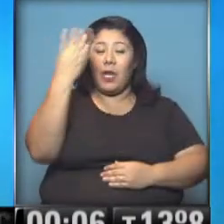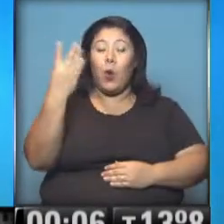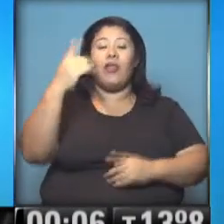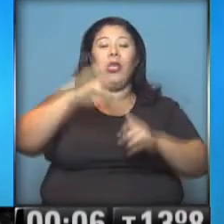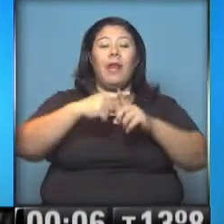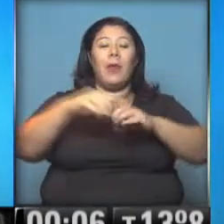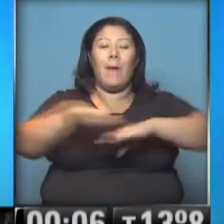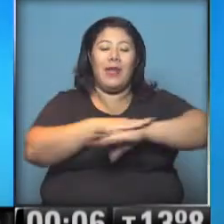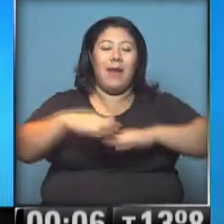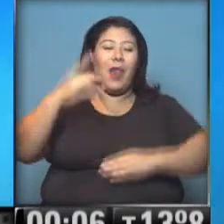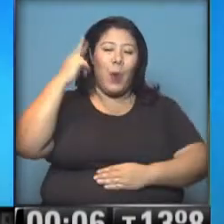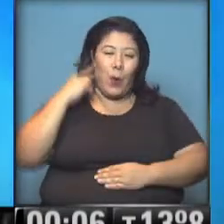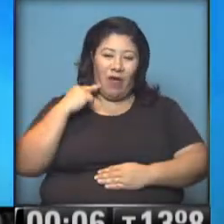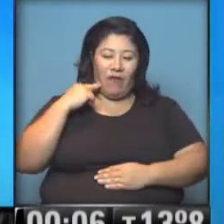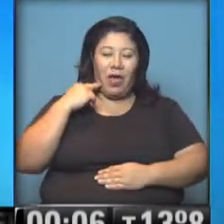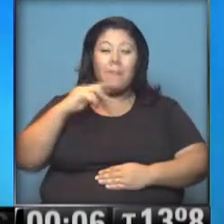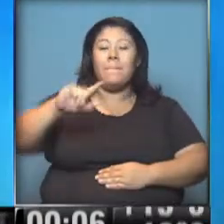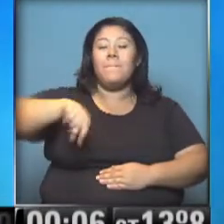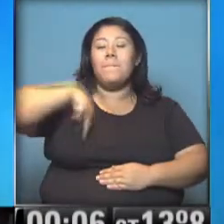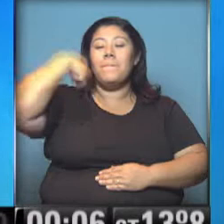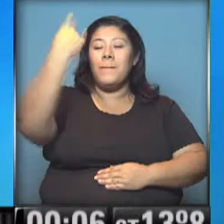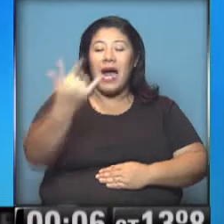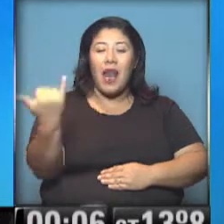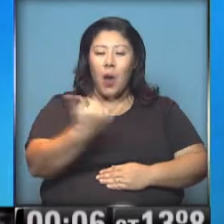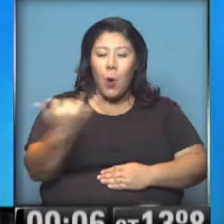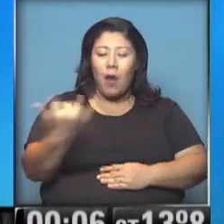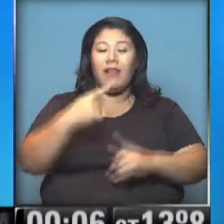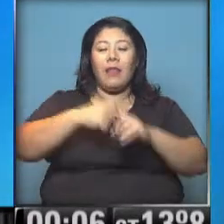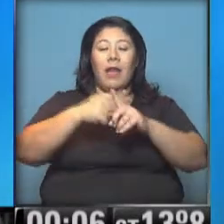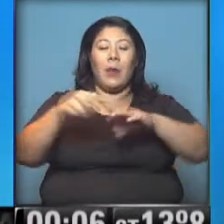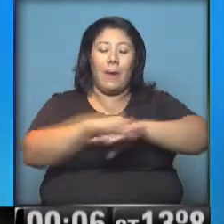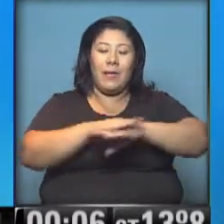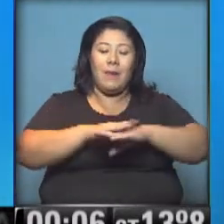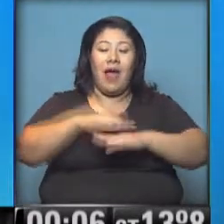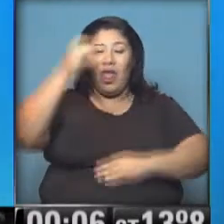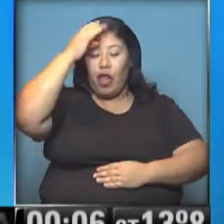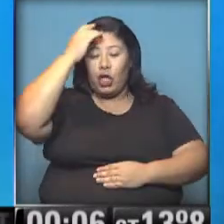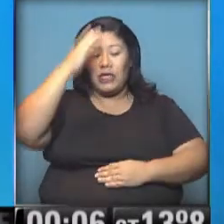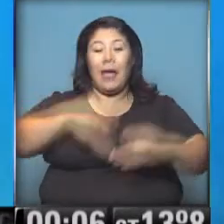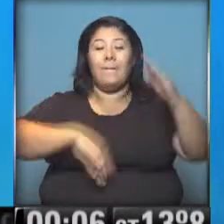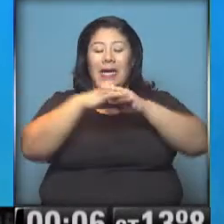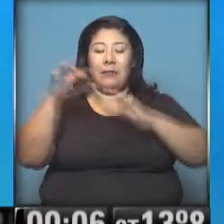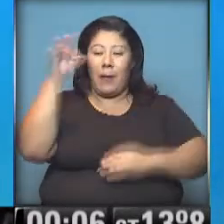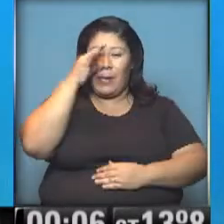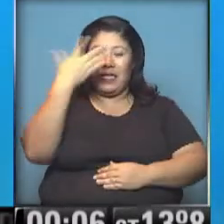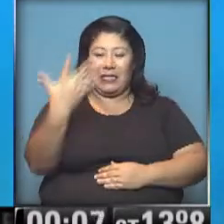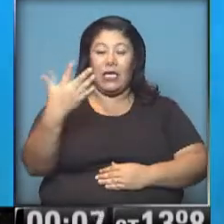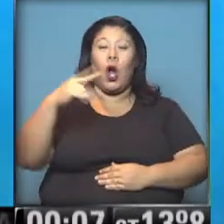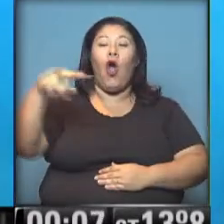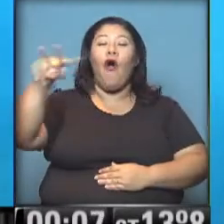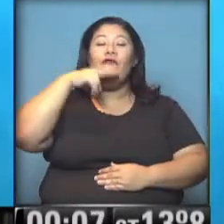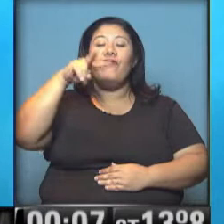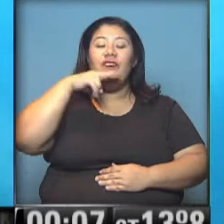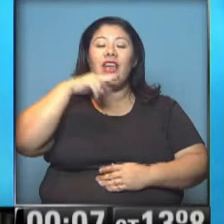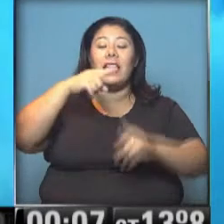Mañana jueves, 25 de máxima, va a seguir ascendiendo la temperatura, 12 de mínima. Para el viernes, un día espectacular, soleado, con 28 de